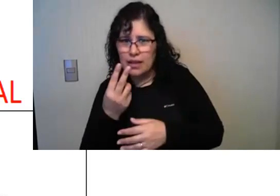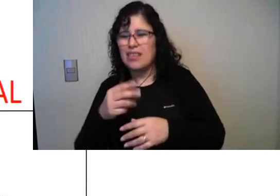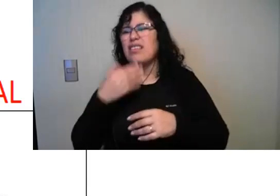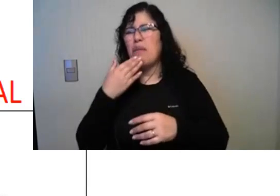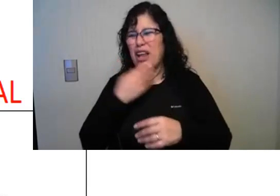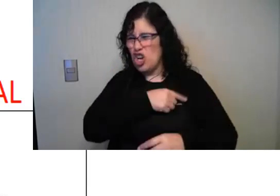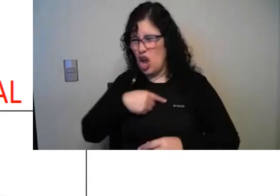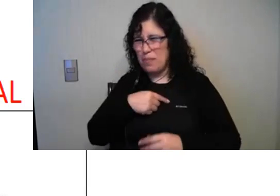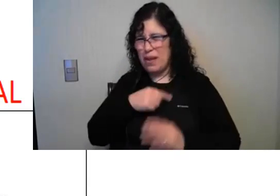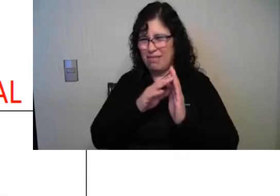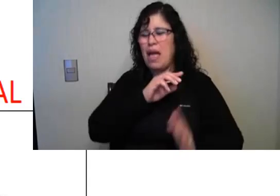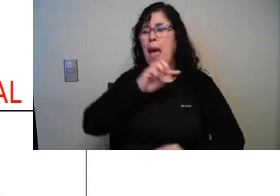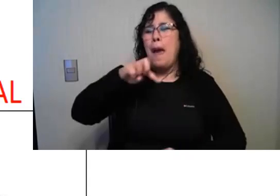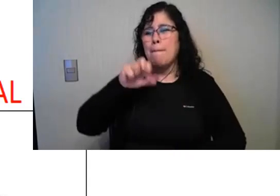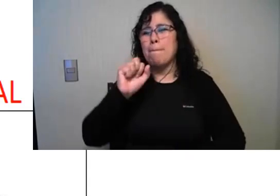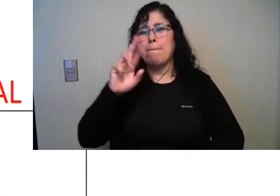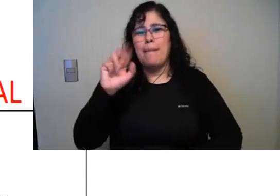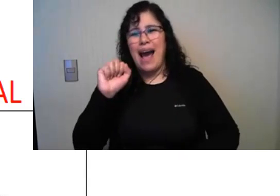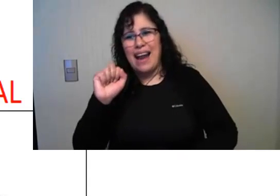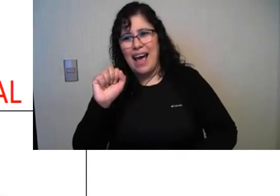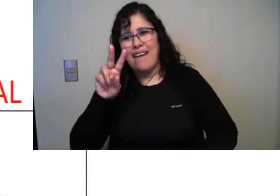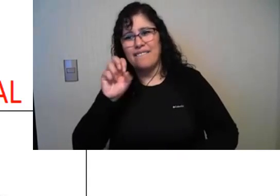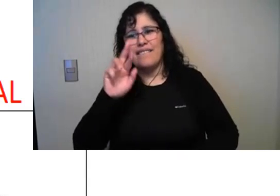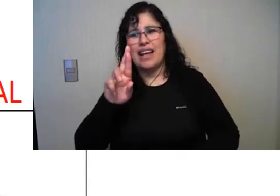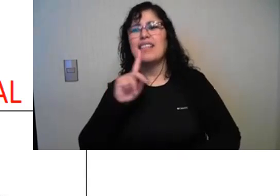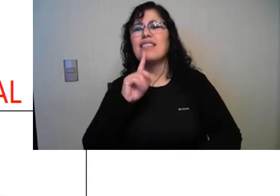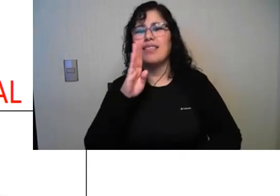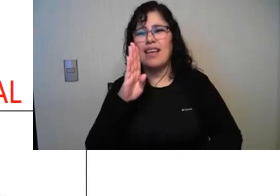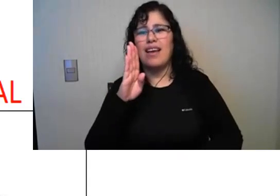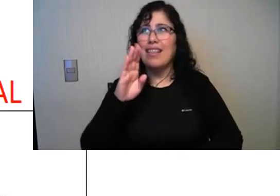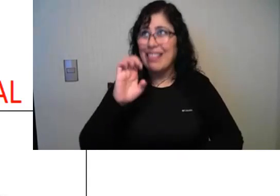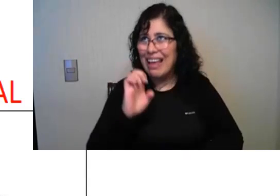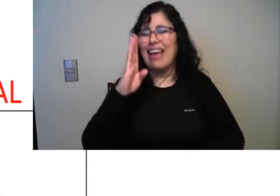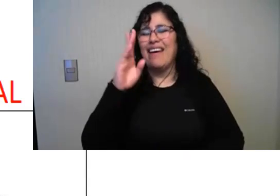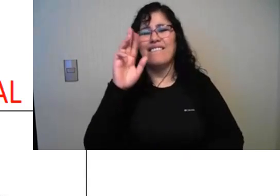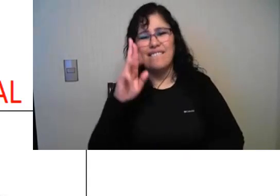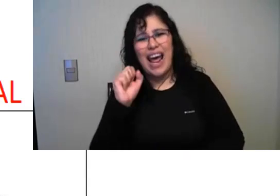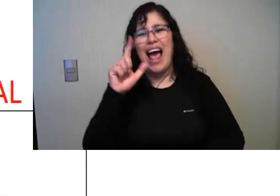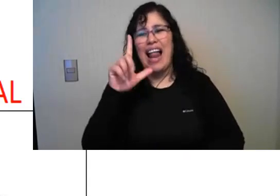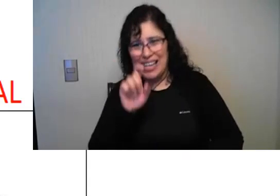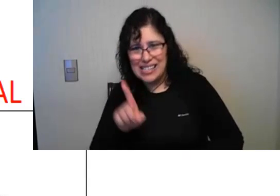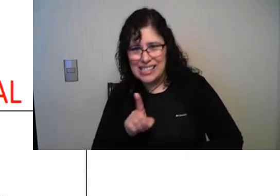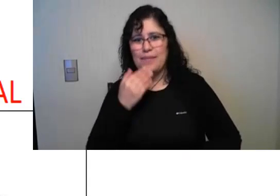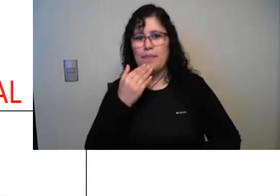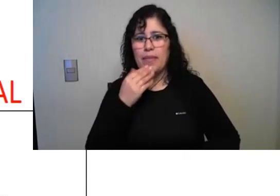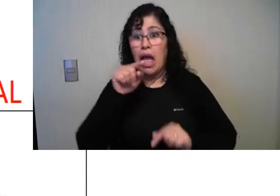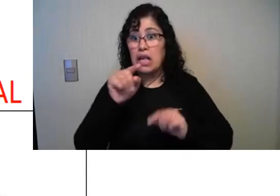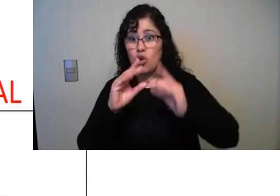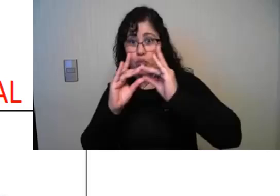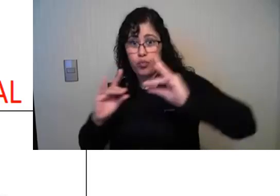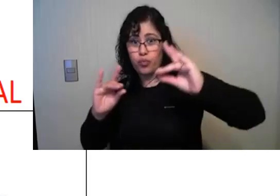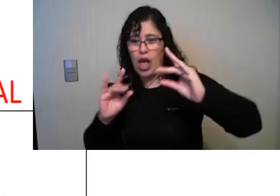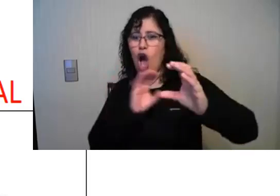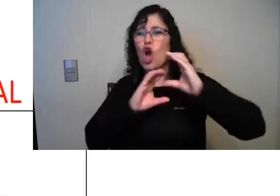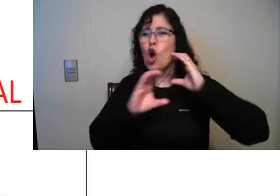están paralelos a la vértebra. Y es una cadena intercomunicada entre sí y que además se comunica con los